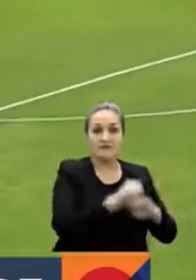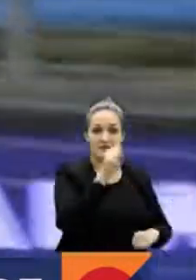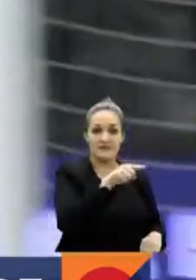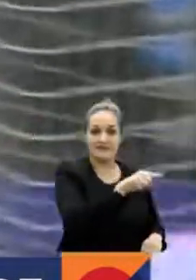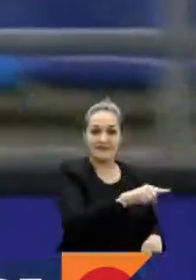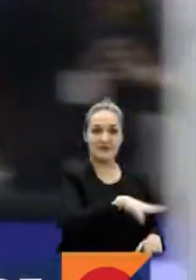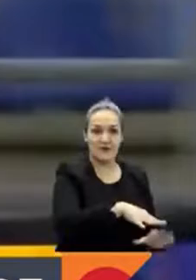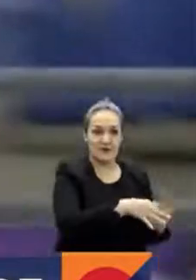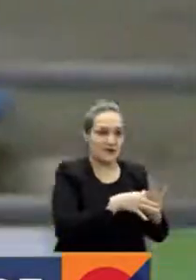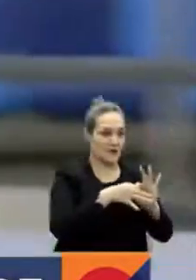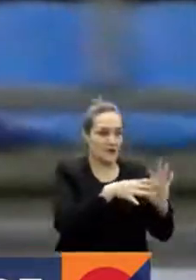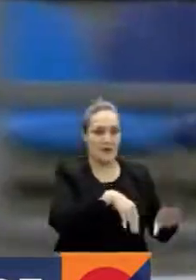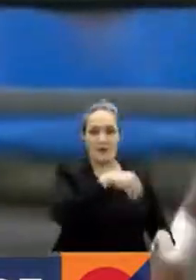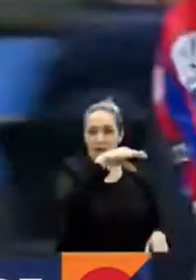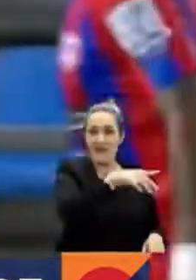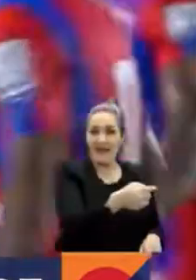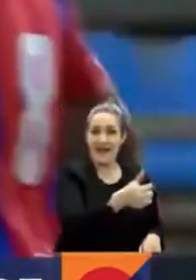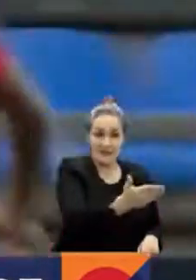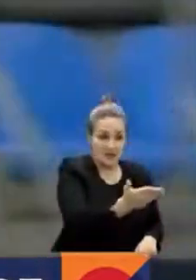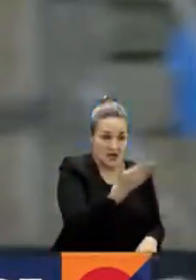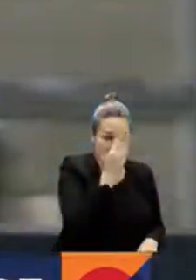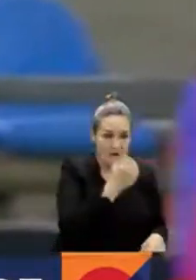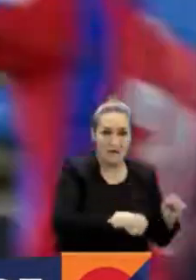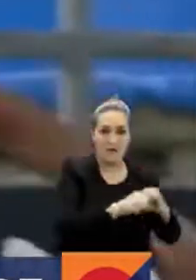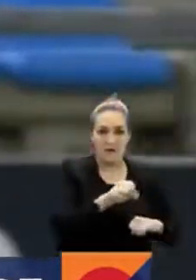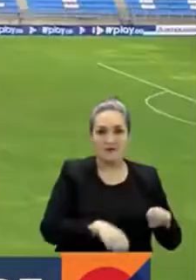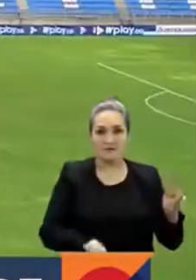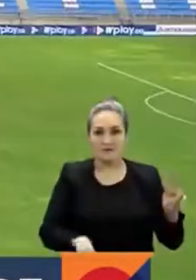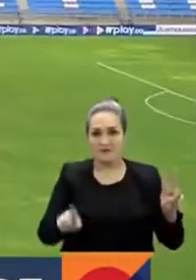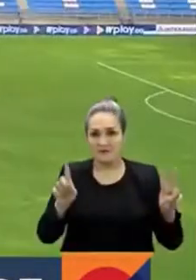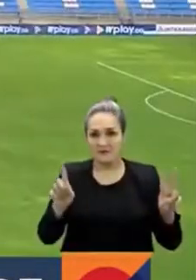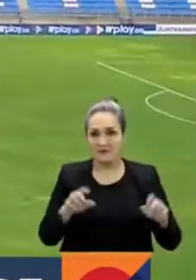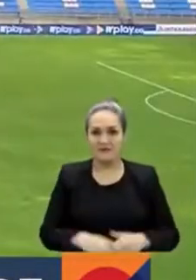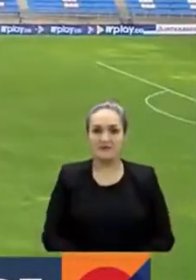victoria y 3 puntos para el segundo que va en la tabla de posiciones.